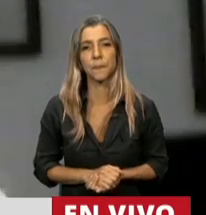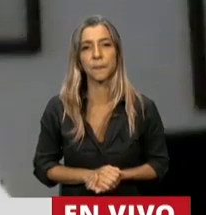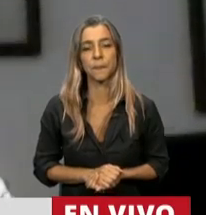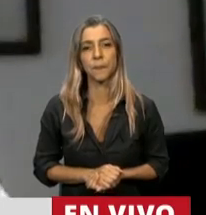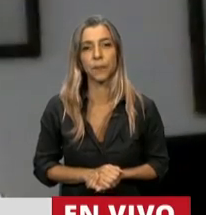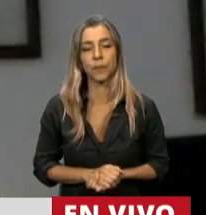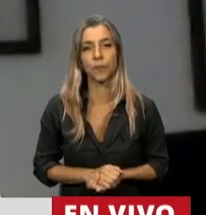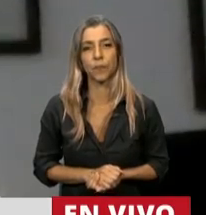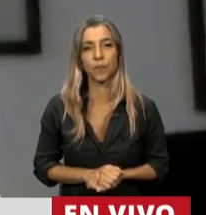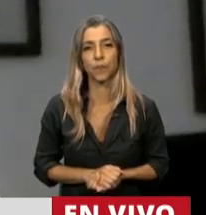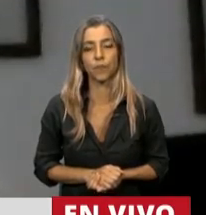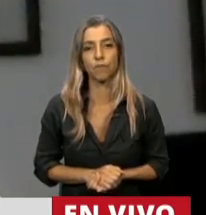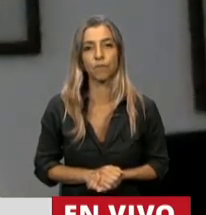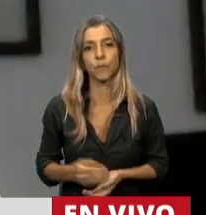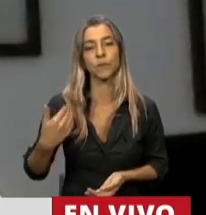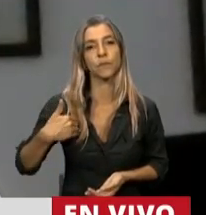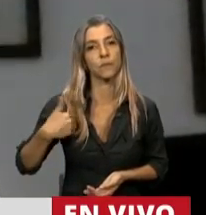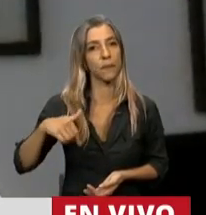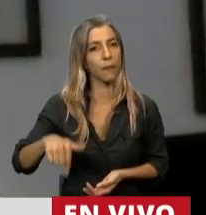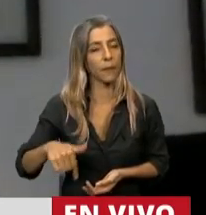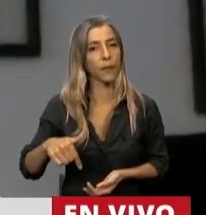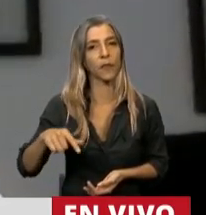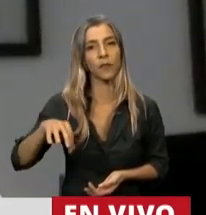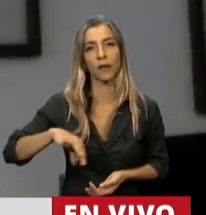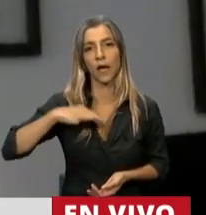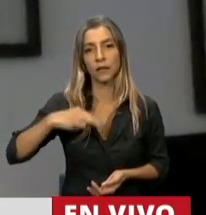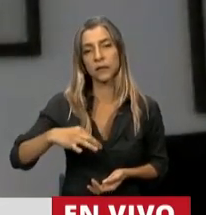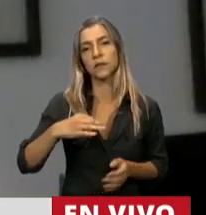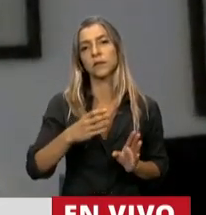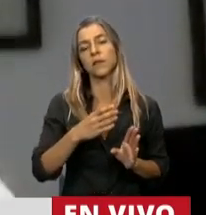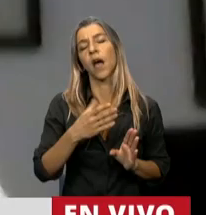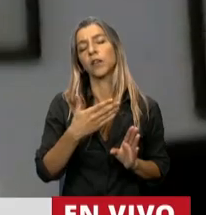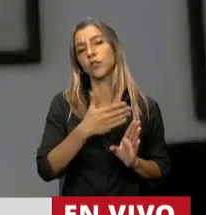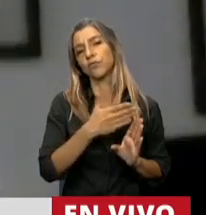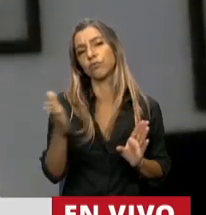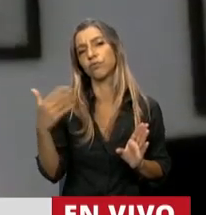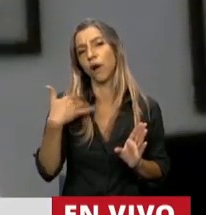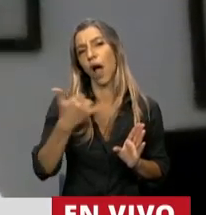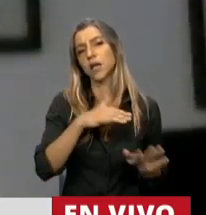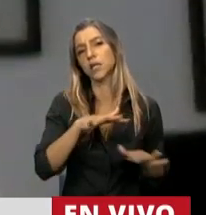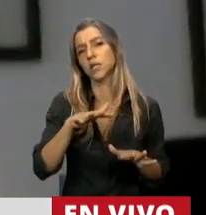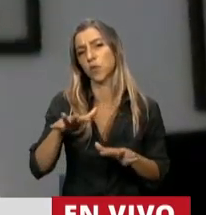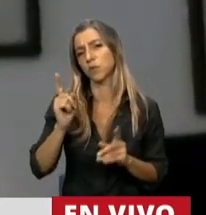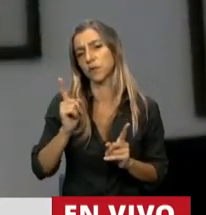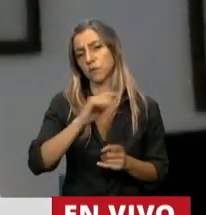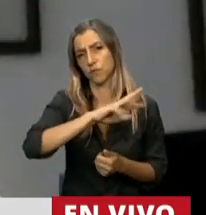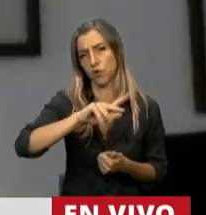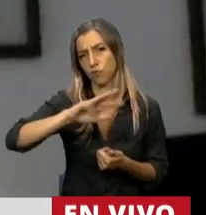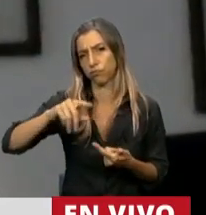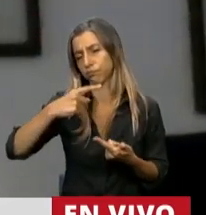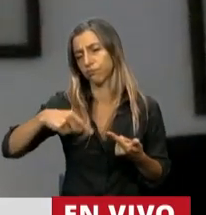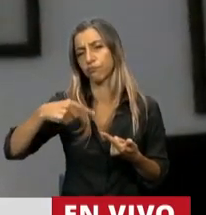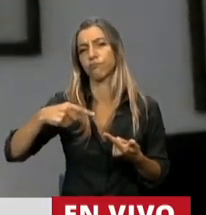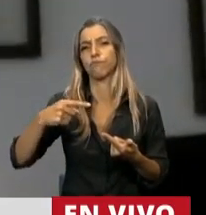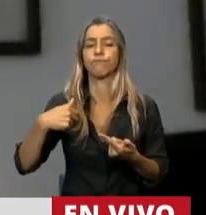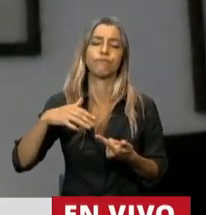en la Argentina este año se han producido muchos hechos vandálicos, como relataba la misma, no solamente con